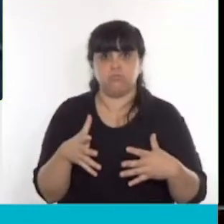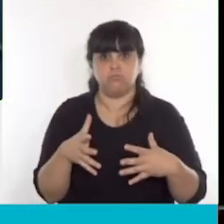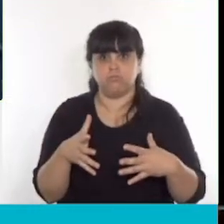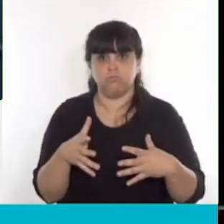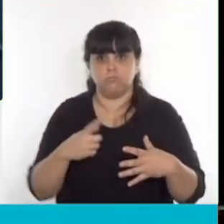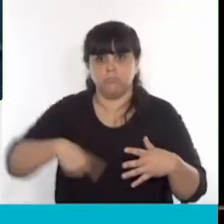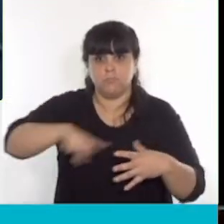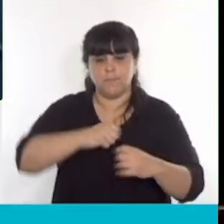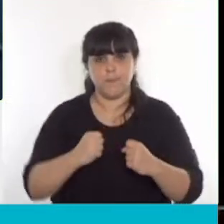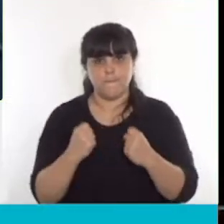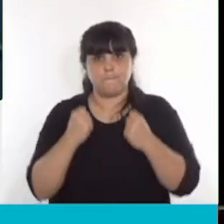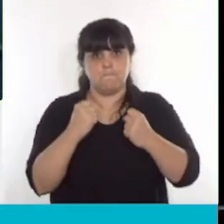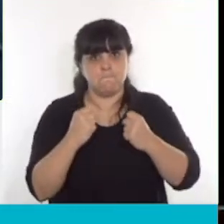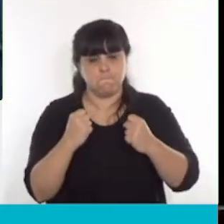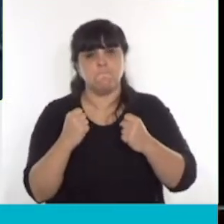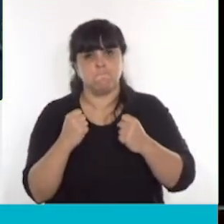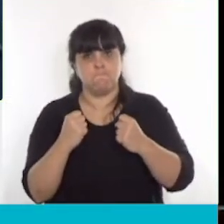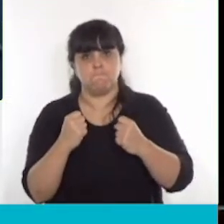enorme